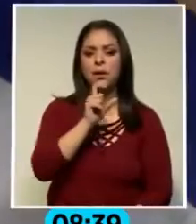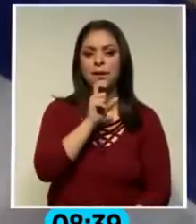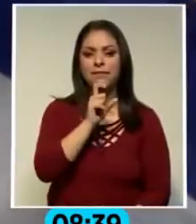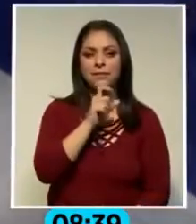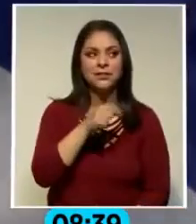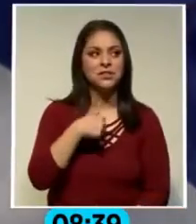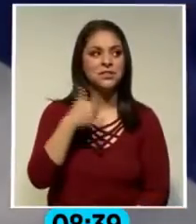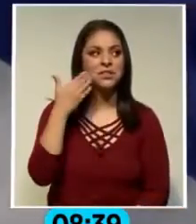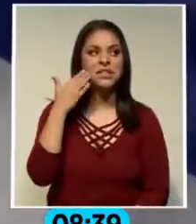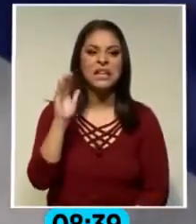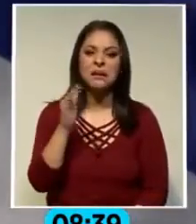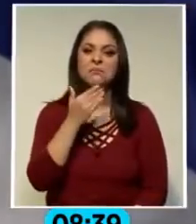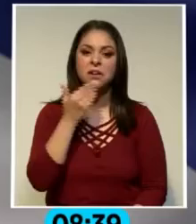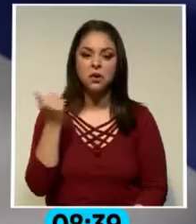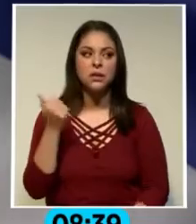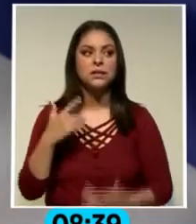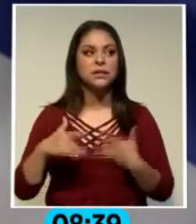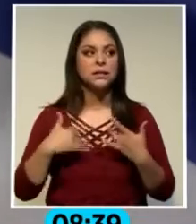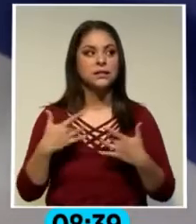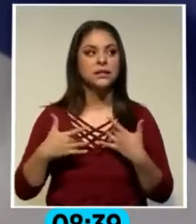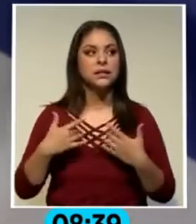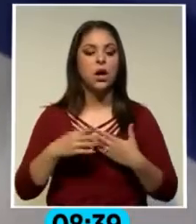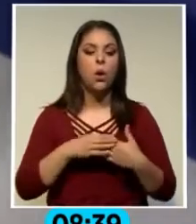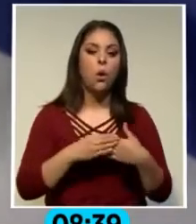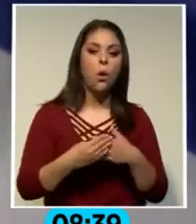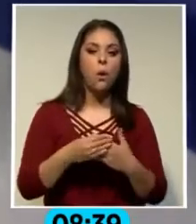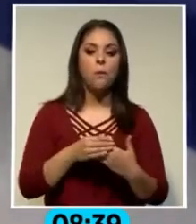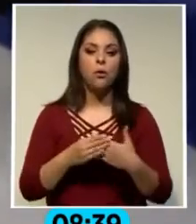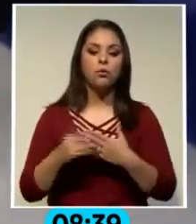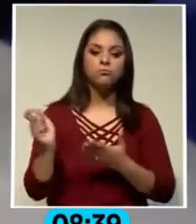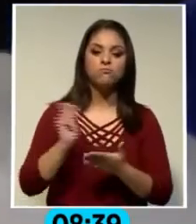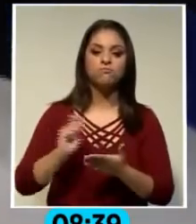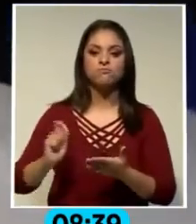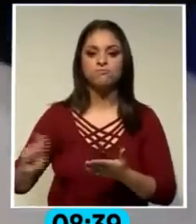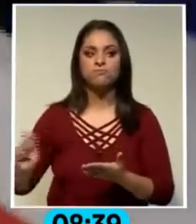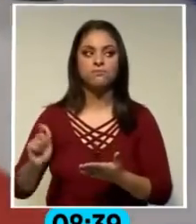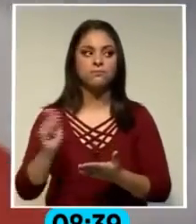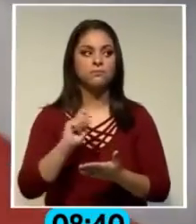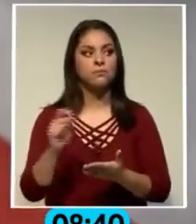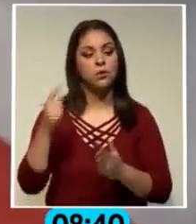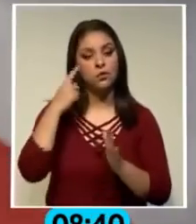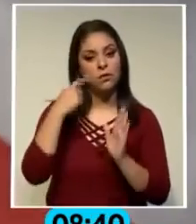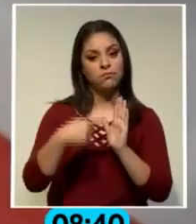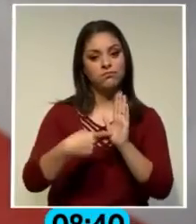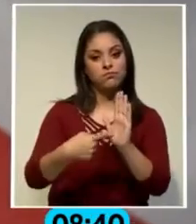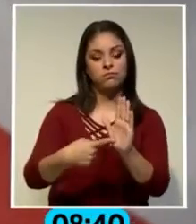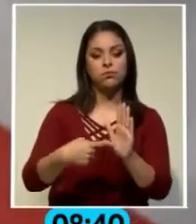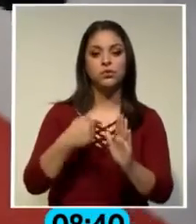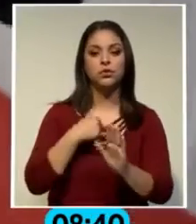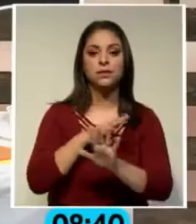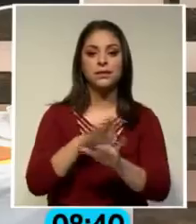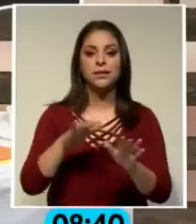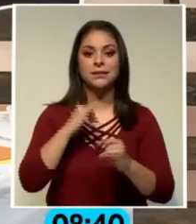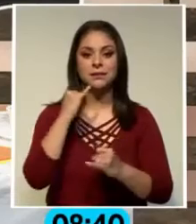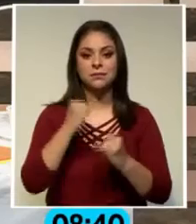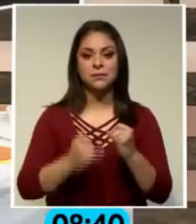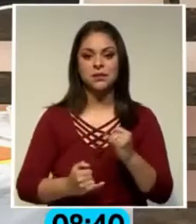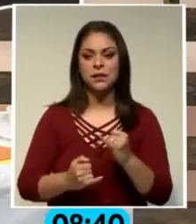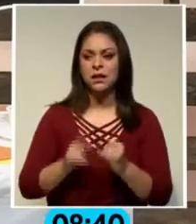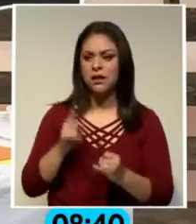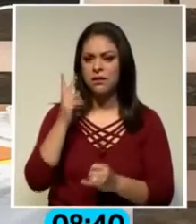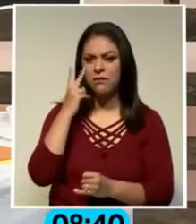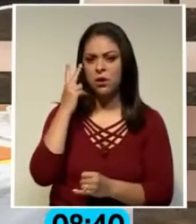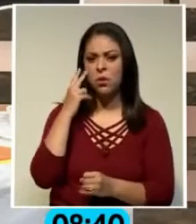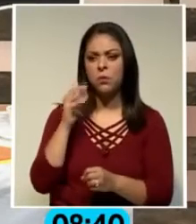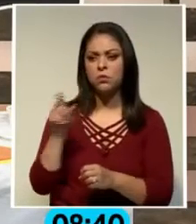no. Sí, es muy importante sentirnos cómodos cuando estamos coloreando. Sí, cuando estamos coloreando. A mí me encanta colorear, pero bueno. Mira. Yo veo que niña Ley trae ahí